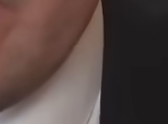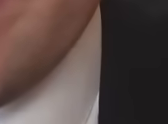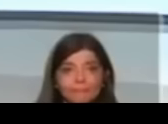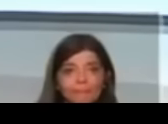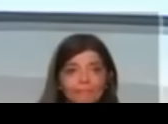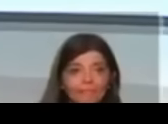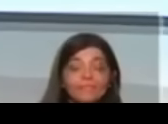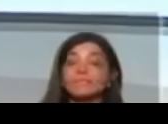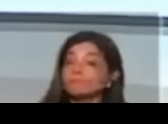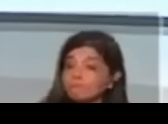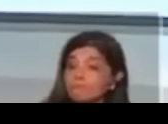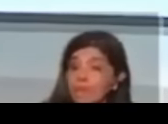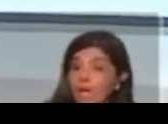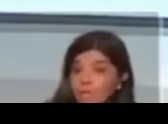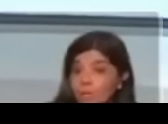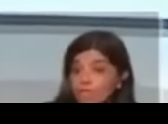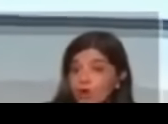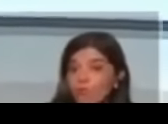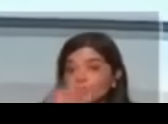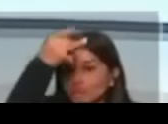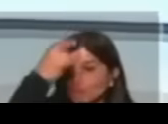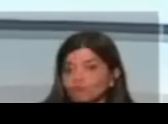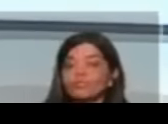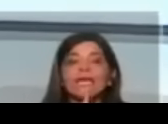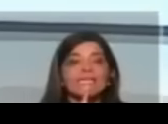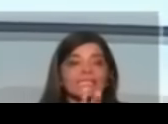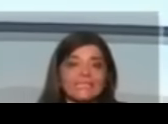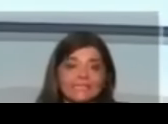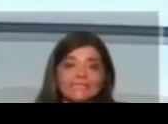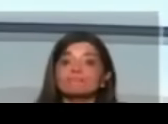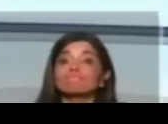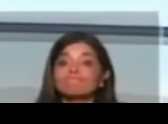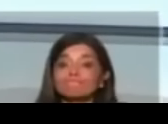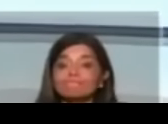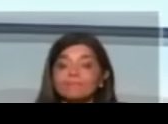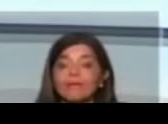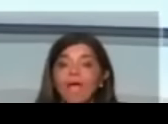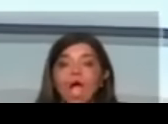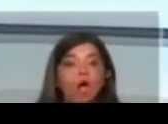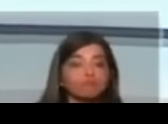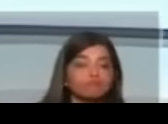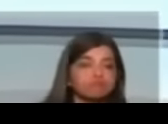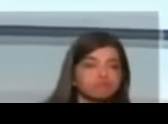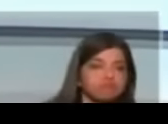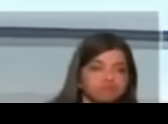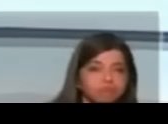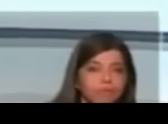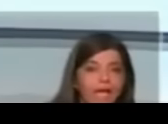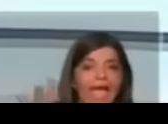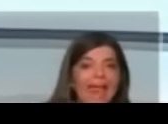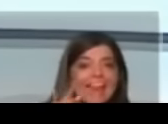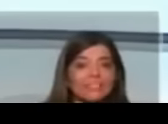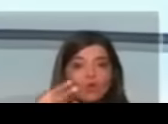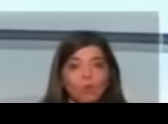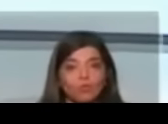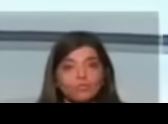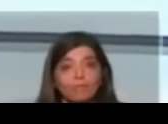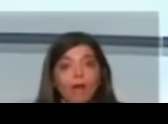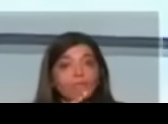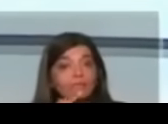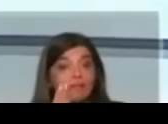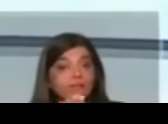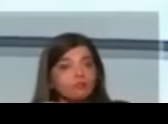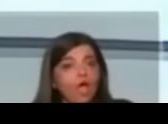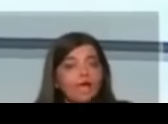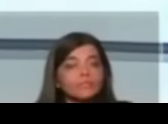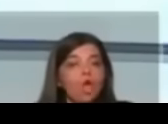mediático Claro que sí Esta es información exclusiva de tele13 porque en medio de la polémica por la elección municipal tele13 ha accedido en